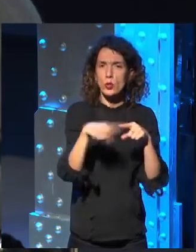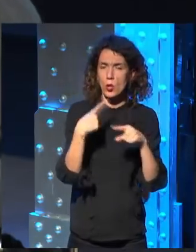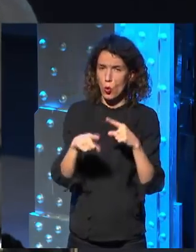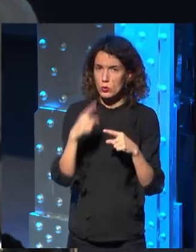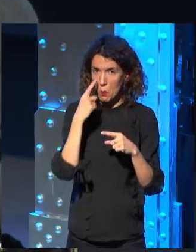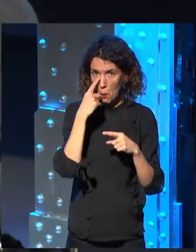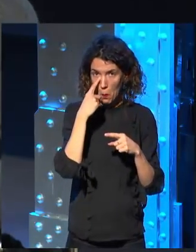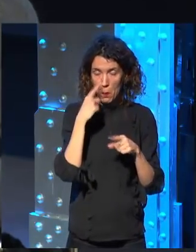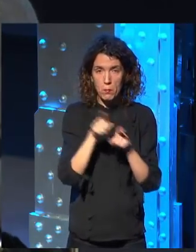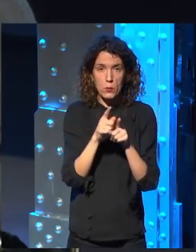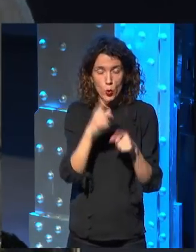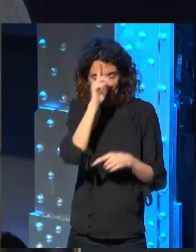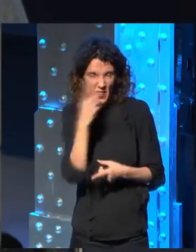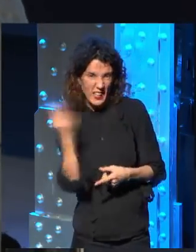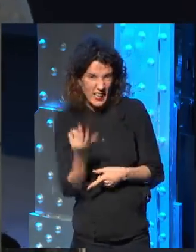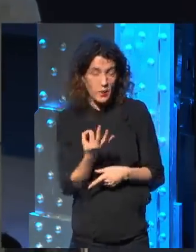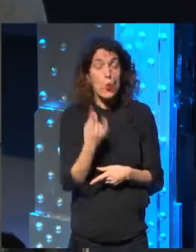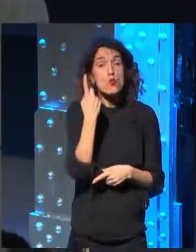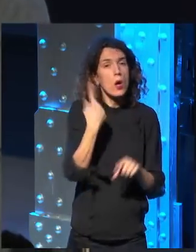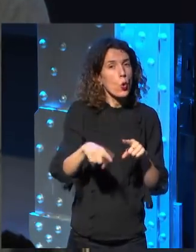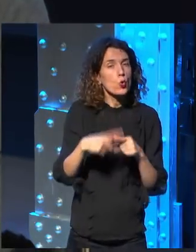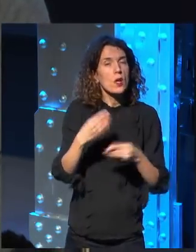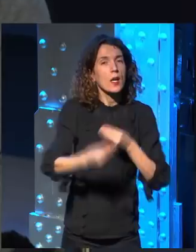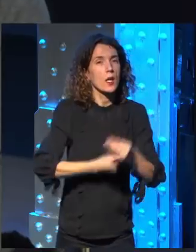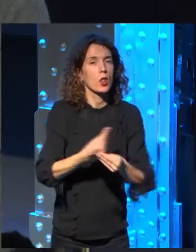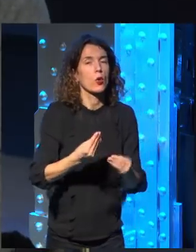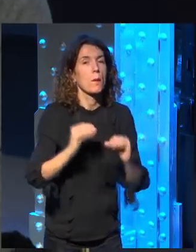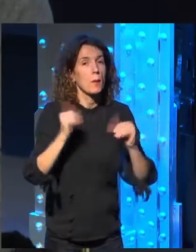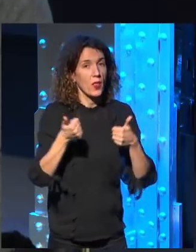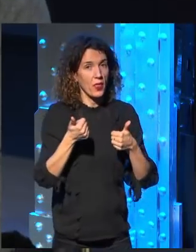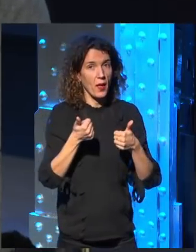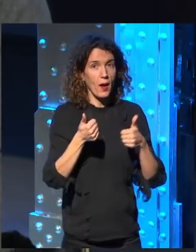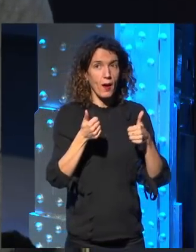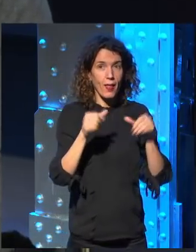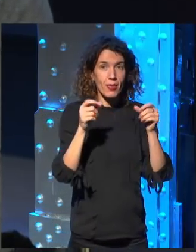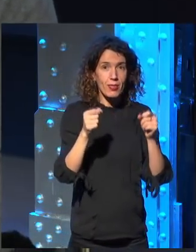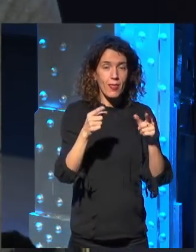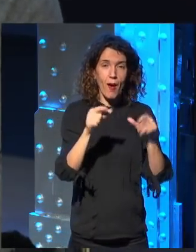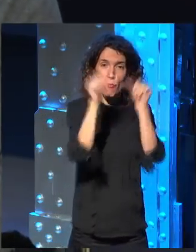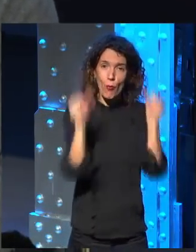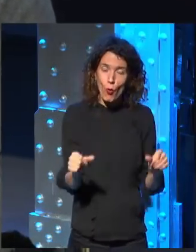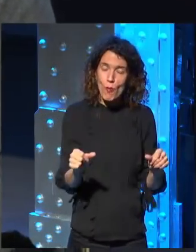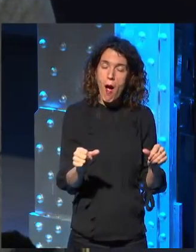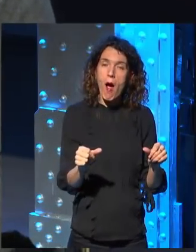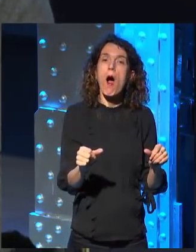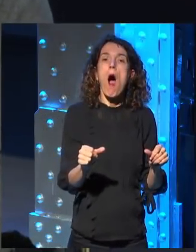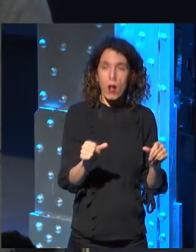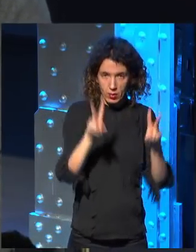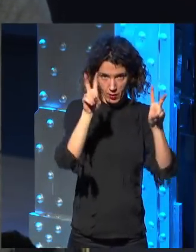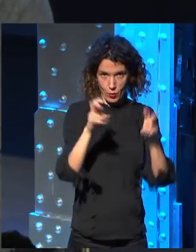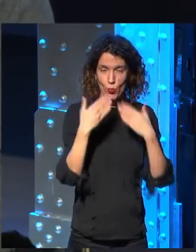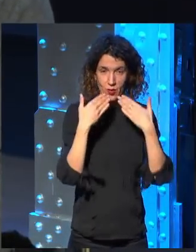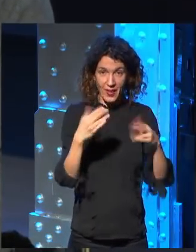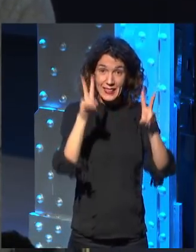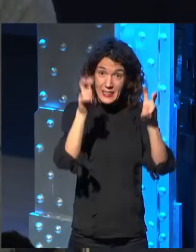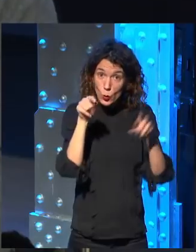pero yo no sabía lo que era, ¿no? Y una de las cosas que hizo que empezara a cobrar forma fue encontrar ese título. El título